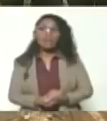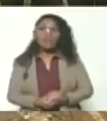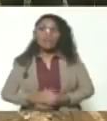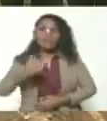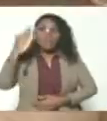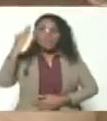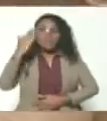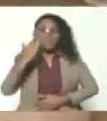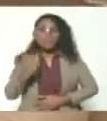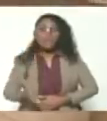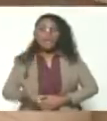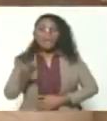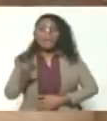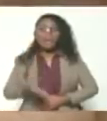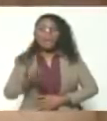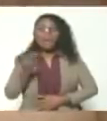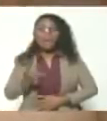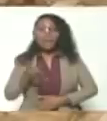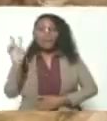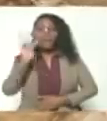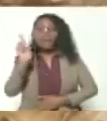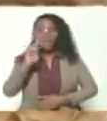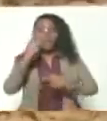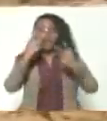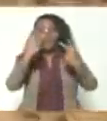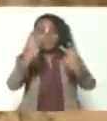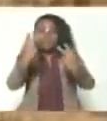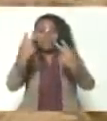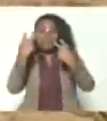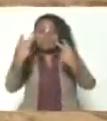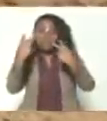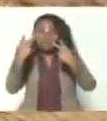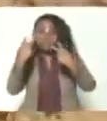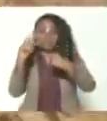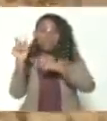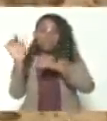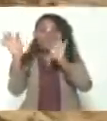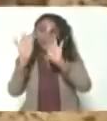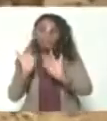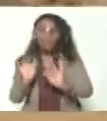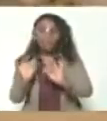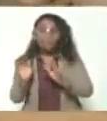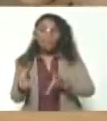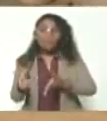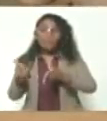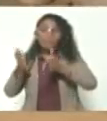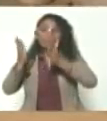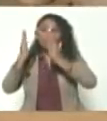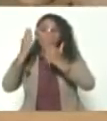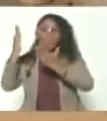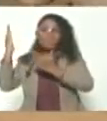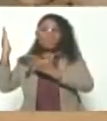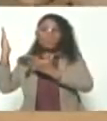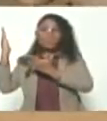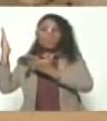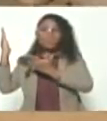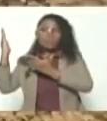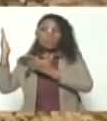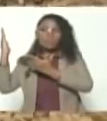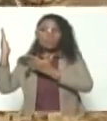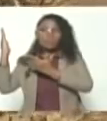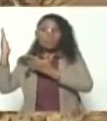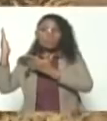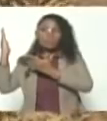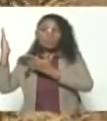es importante que Venezuela vea este tipo de infraestructura que ha venido trabajando